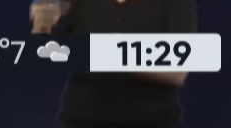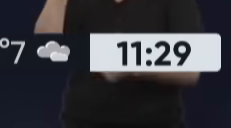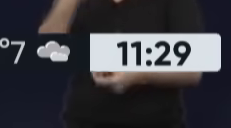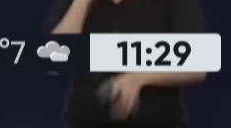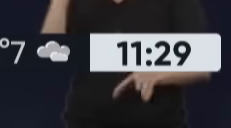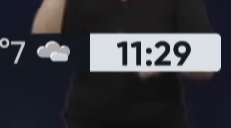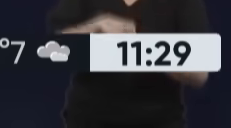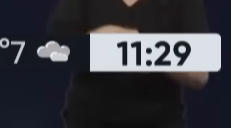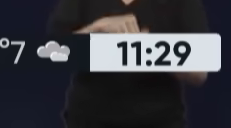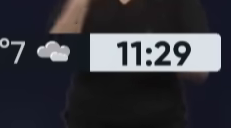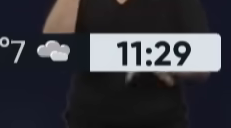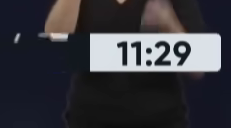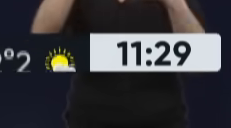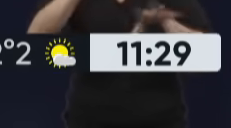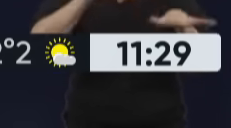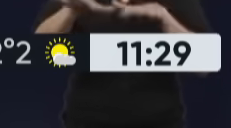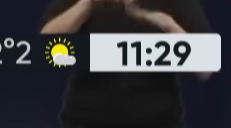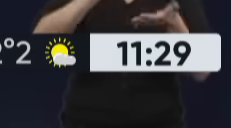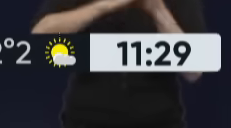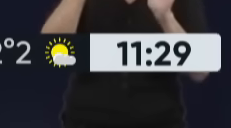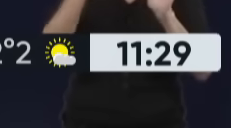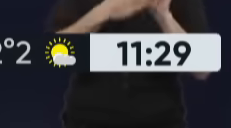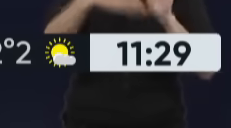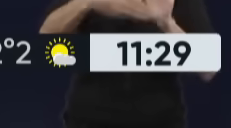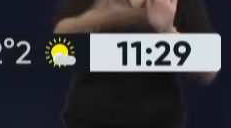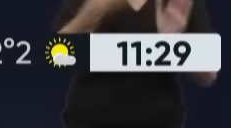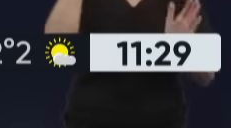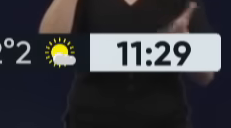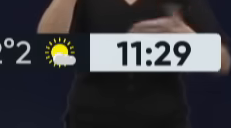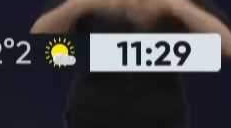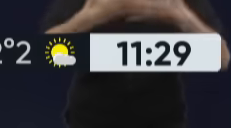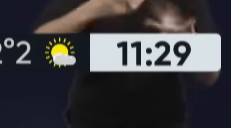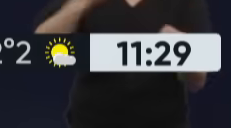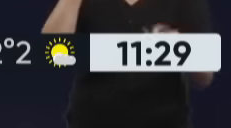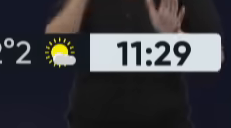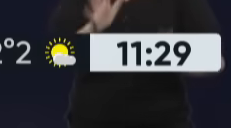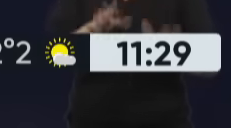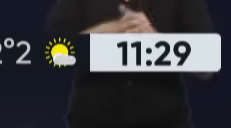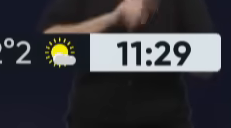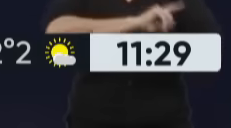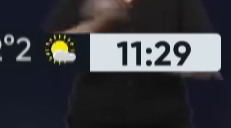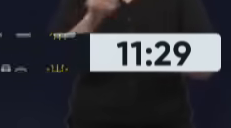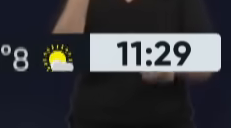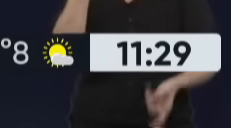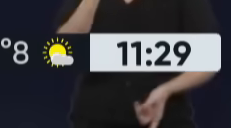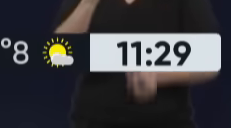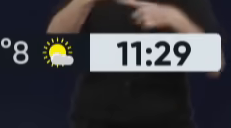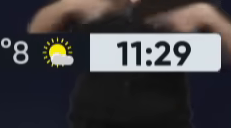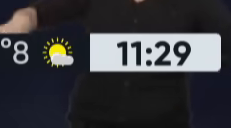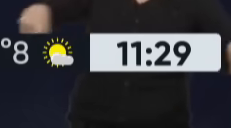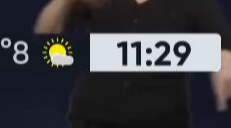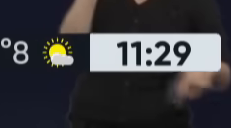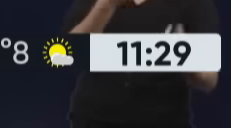información de facturación de personas y empresas. Tampoco podrán estar al tanto de los consumos que superen los